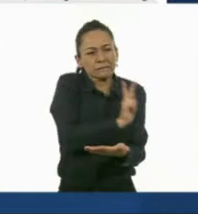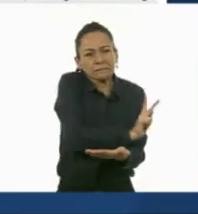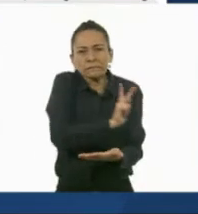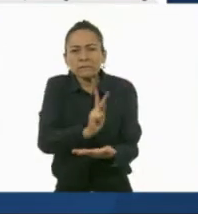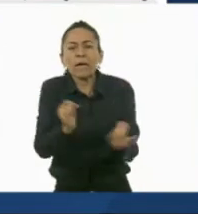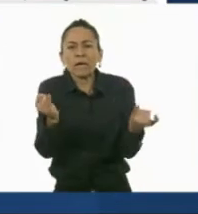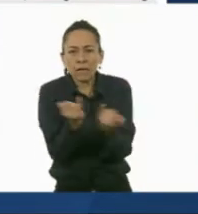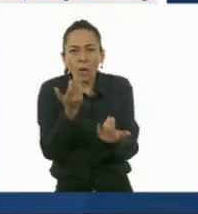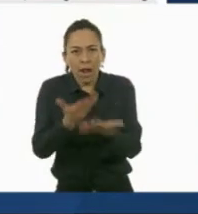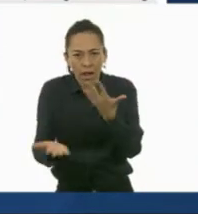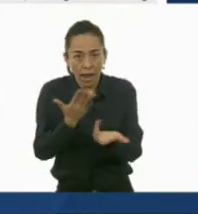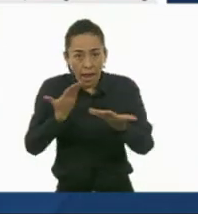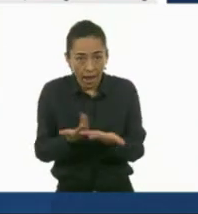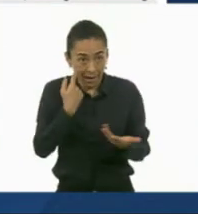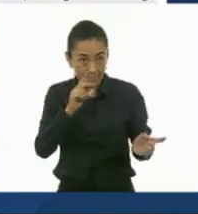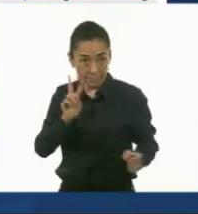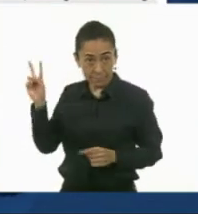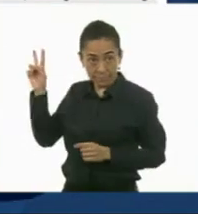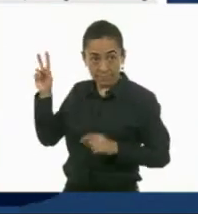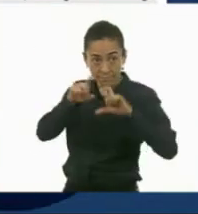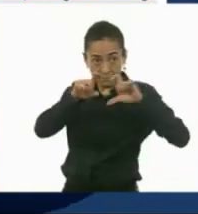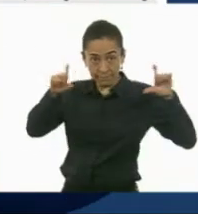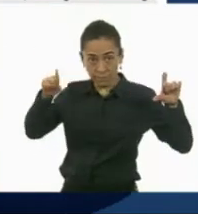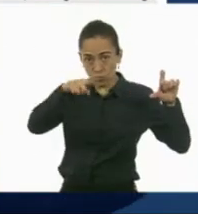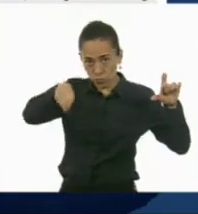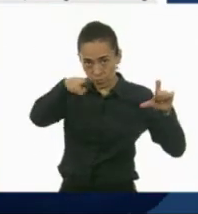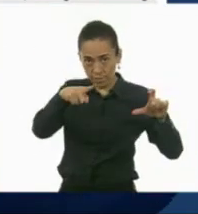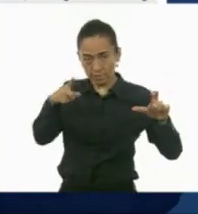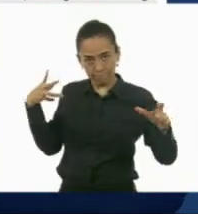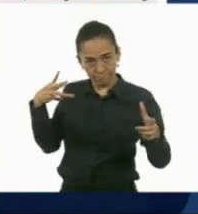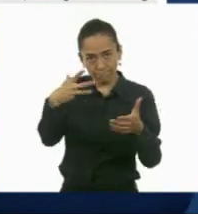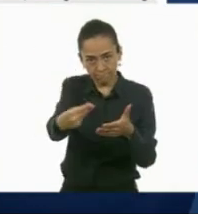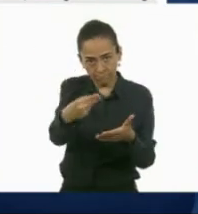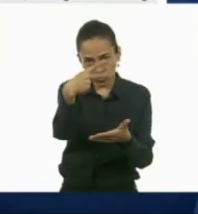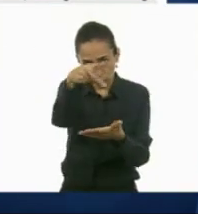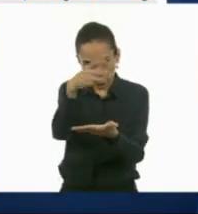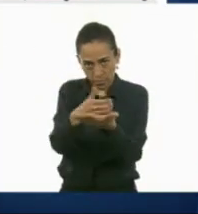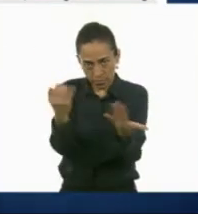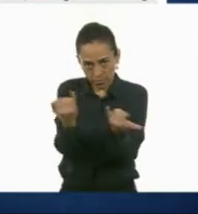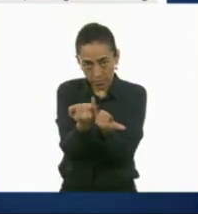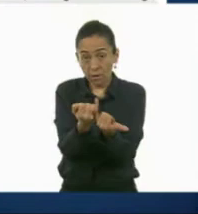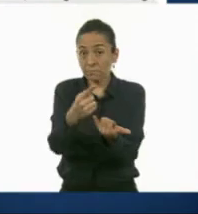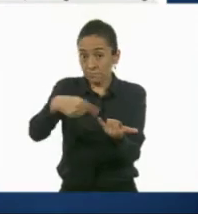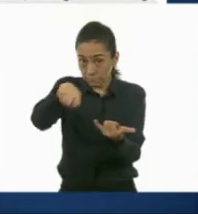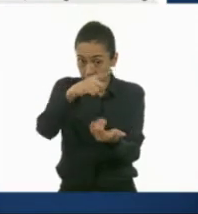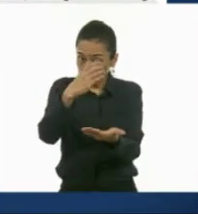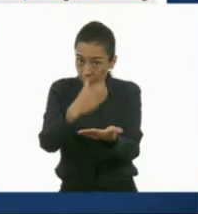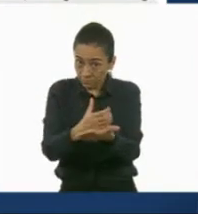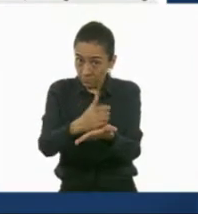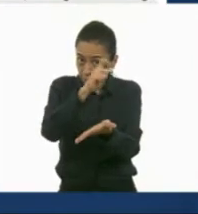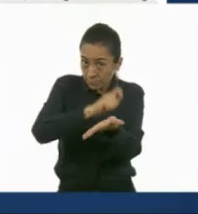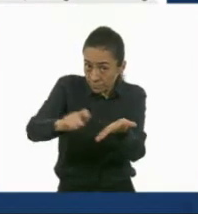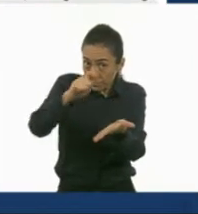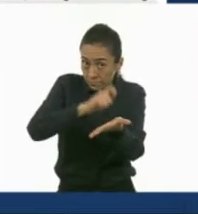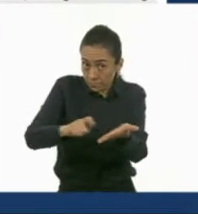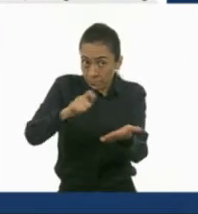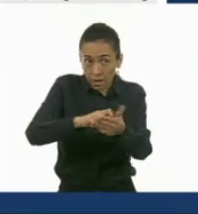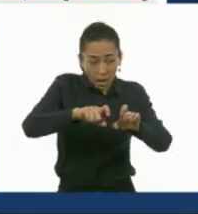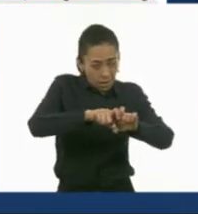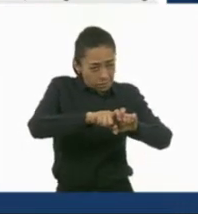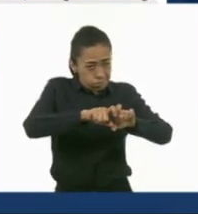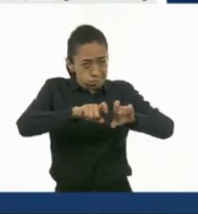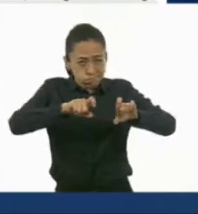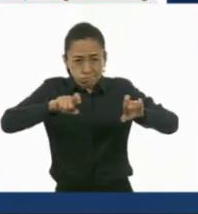que está apareciendo ahora en su pantalla. Cuando ustedes hagan esta línea de tiempo en su cuaderno, procuren dejar el